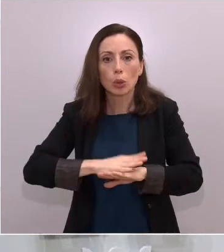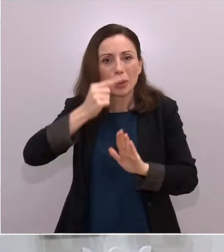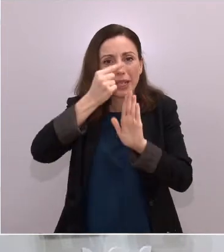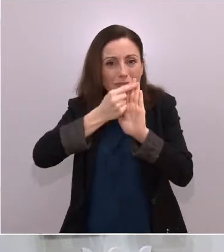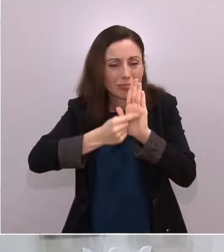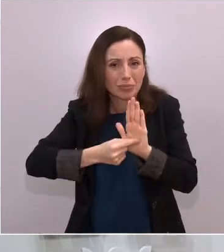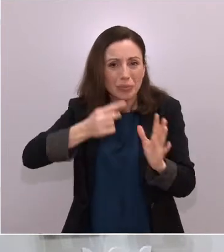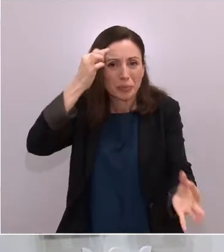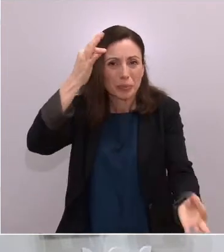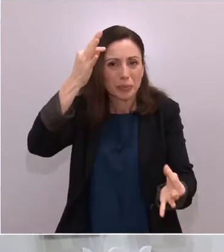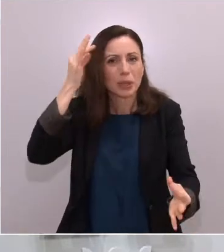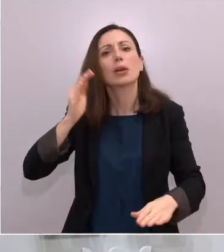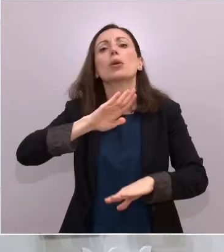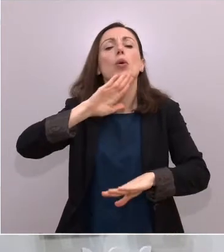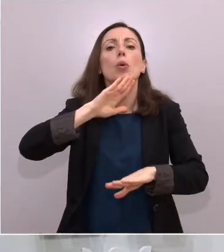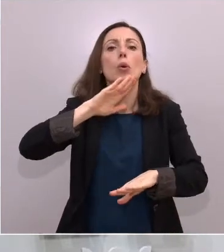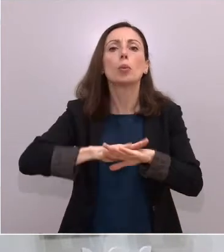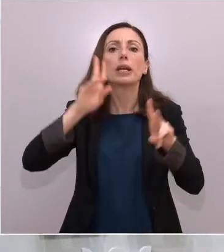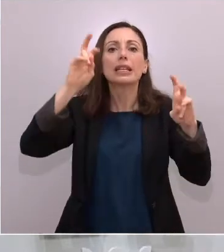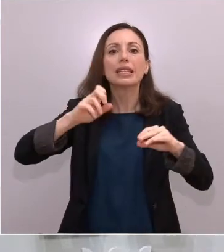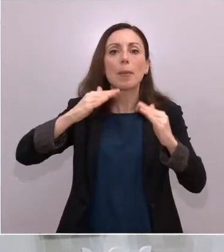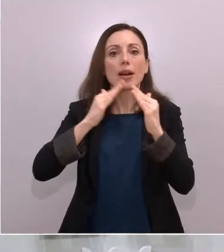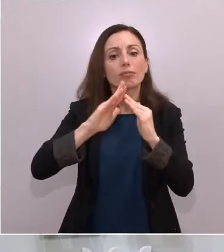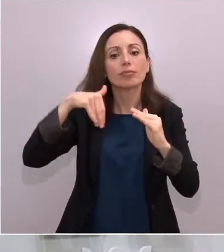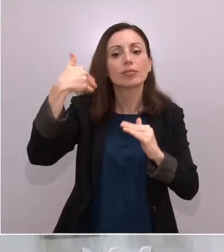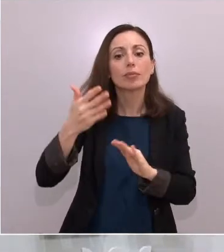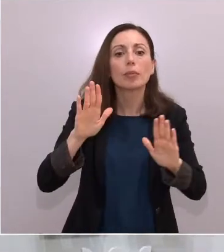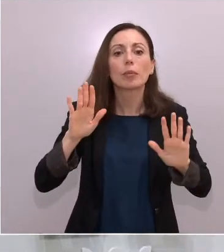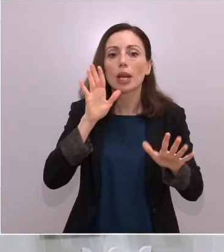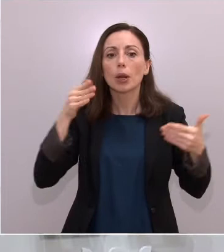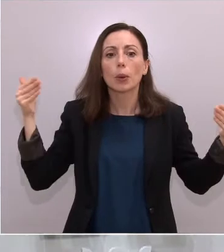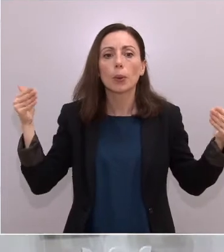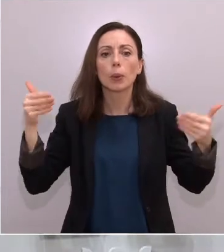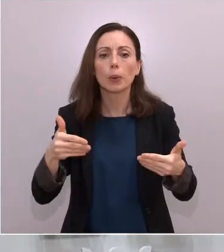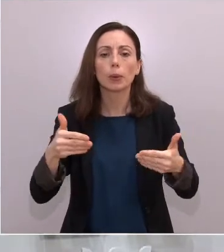para iniciar la desescalada. Pero también le he transmitido en este sentido